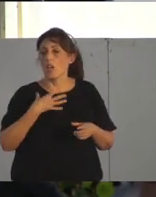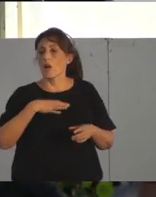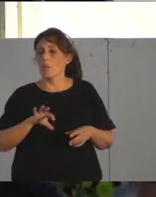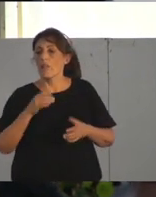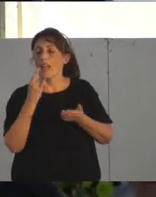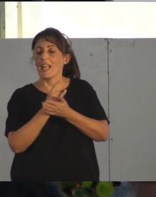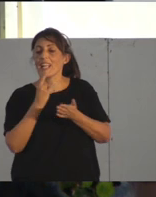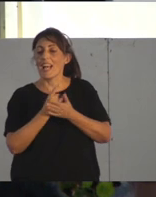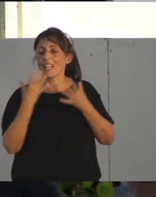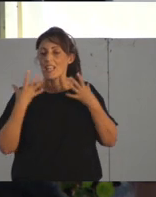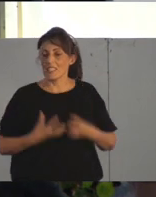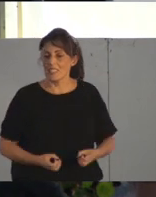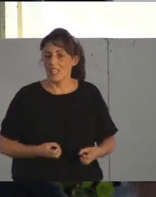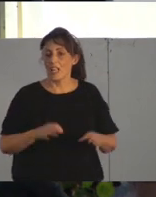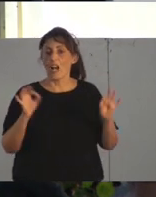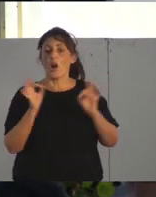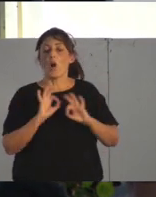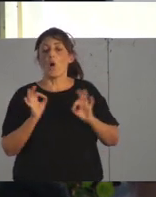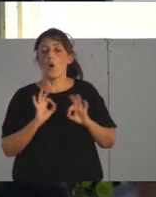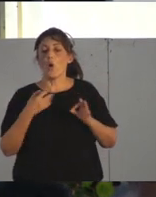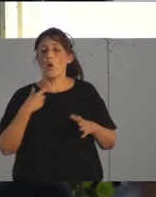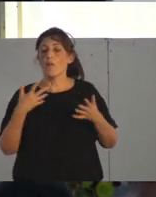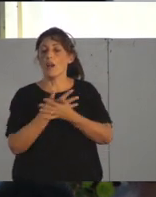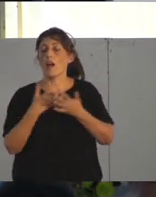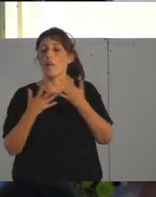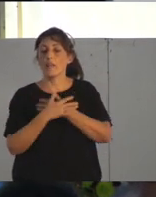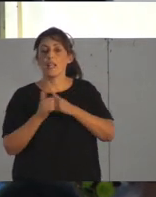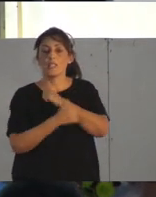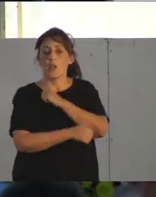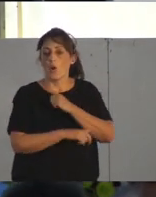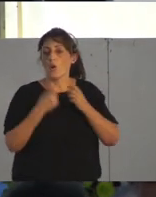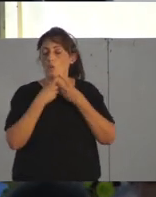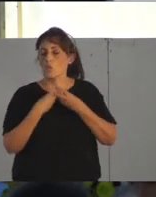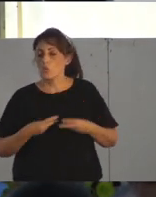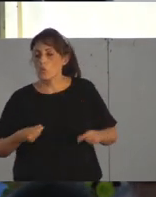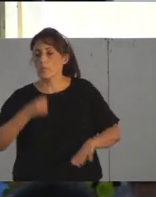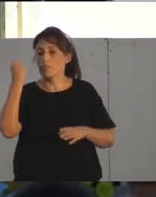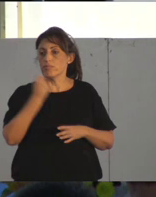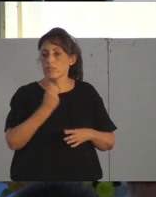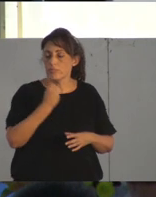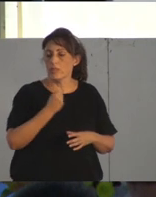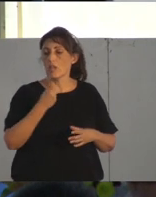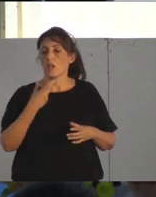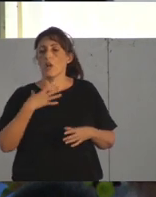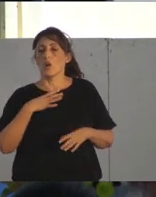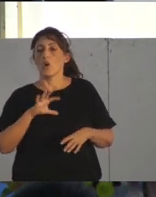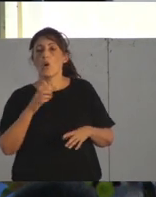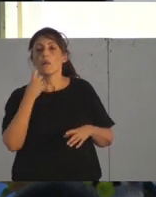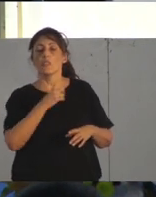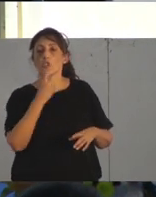seca, únicamente carne, no mezclada con patata, convirtiéndolo en un turmis. Lo mismo sucedía con los pescados